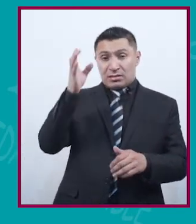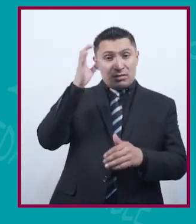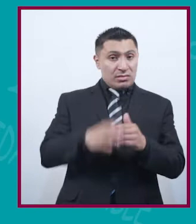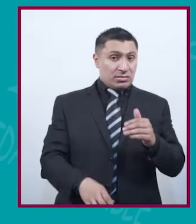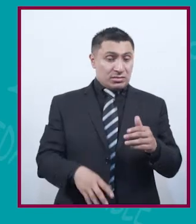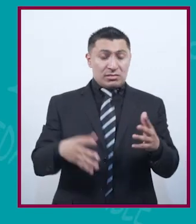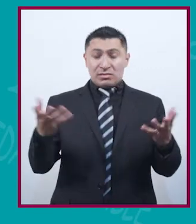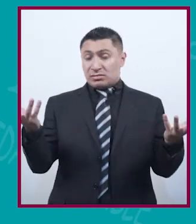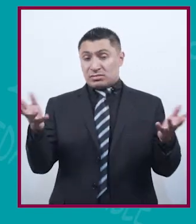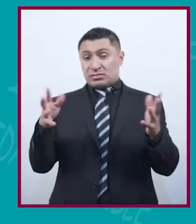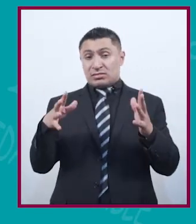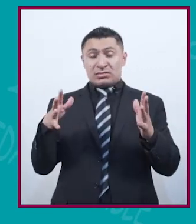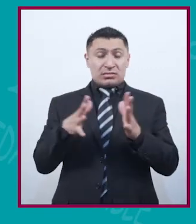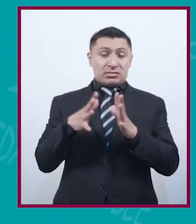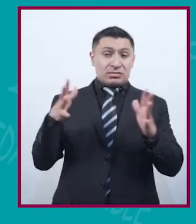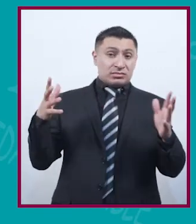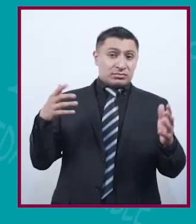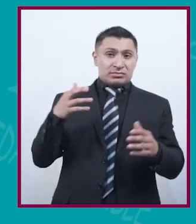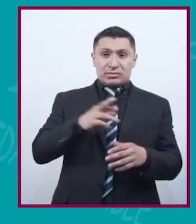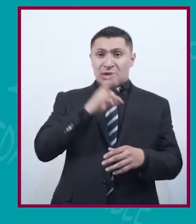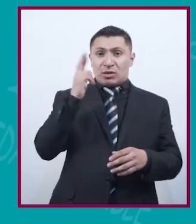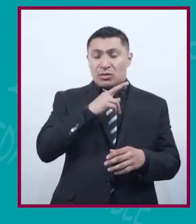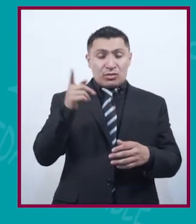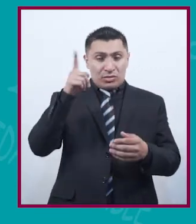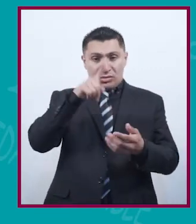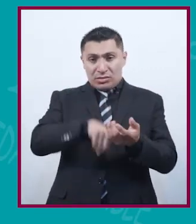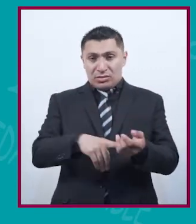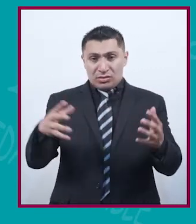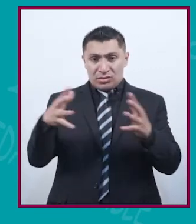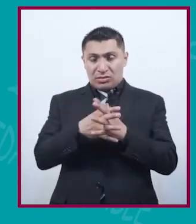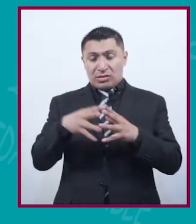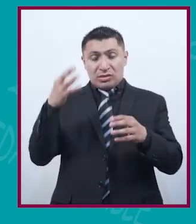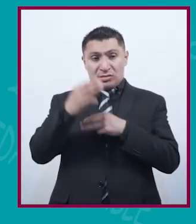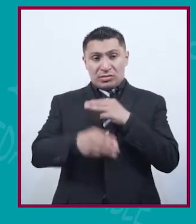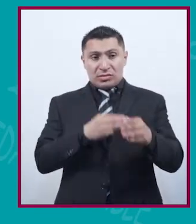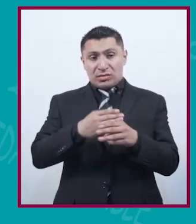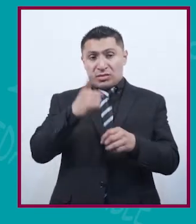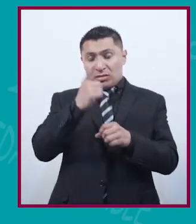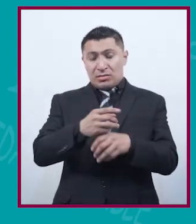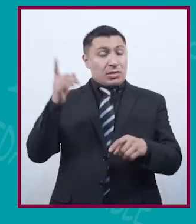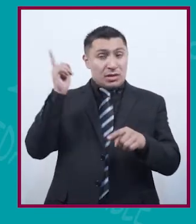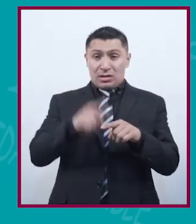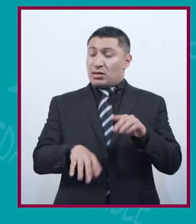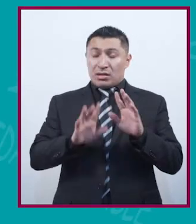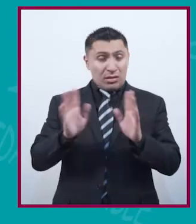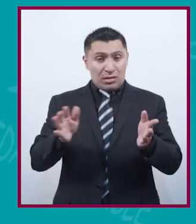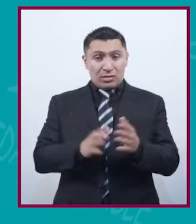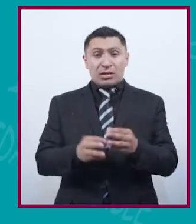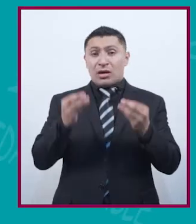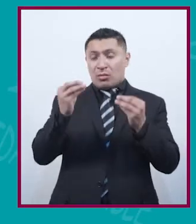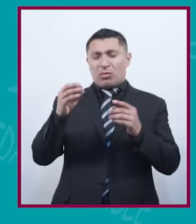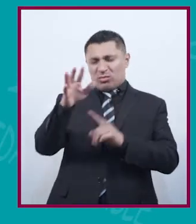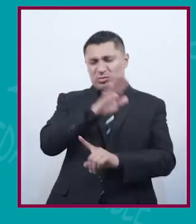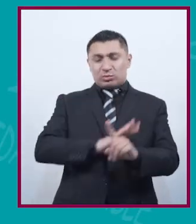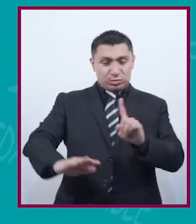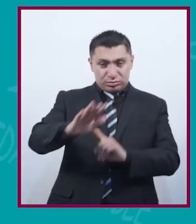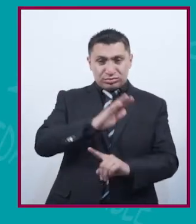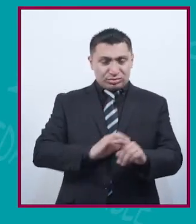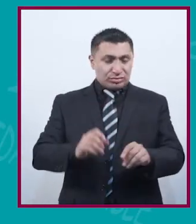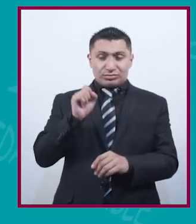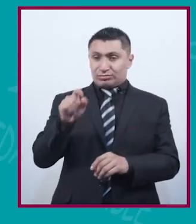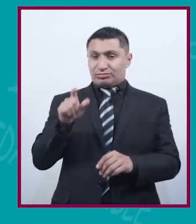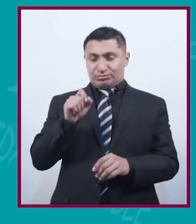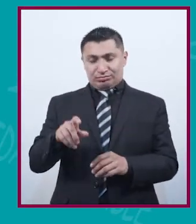que se terminara la participación de Rusia en la Primera Guerra Mundial, ¿no? Entonces son como muchos escenarios en ese